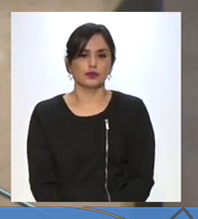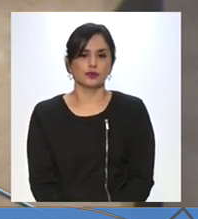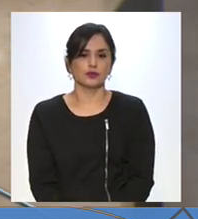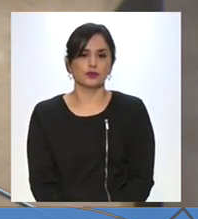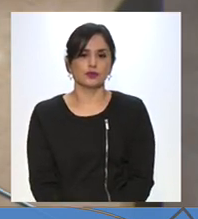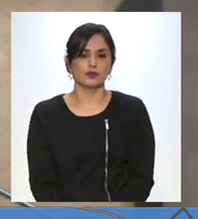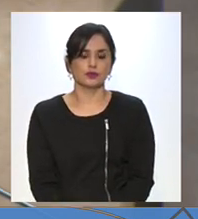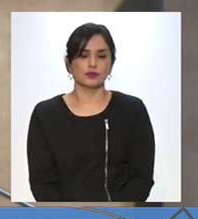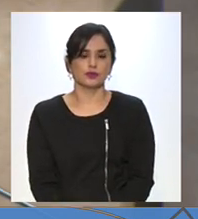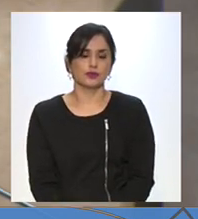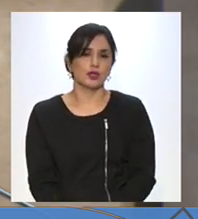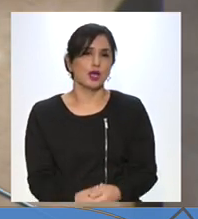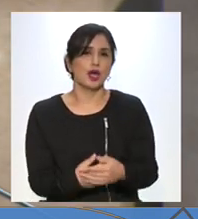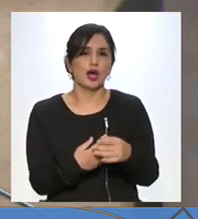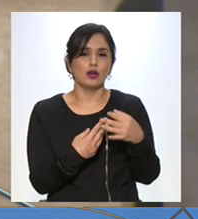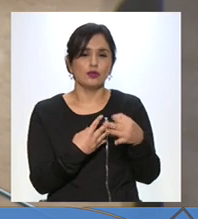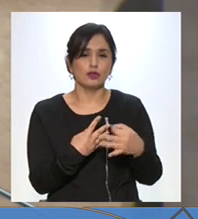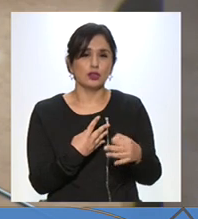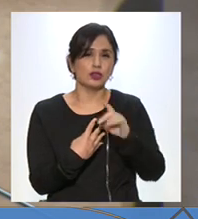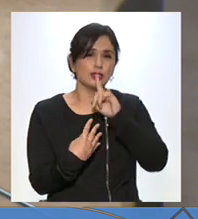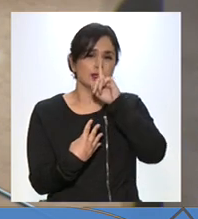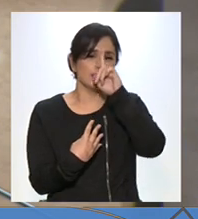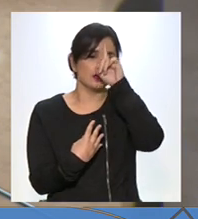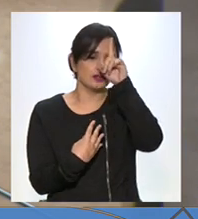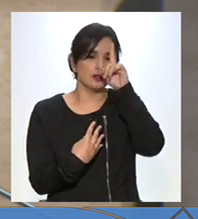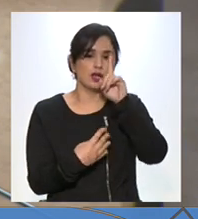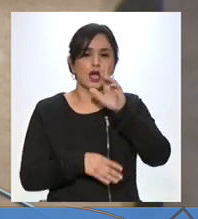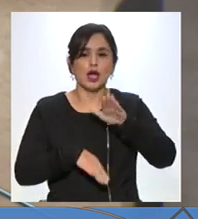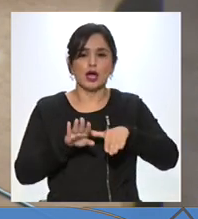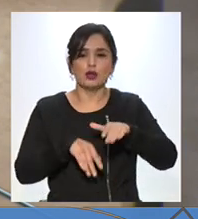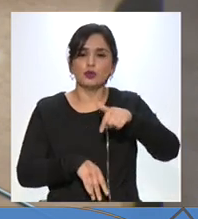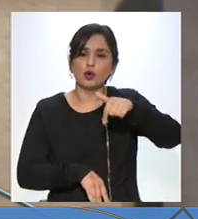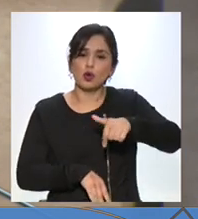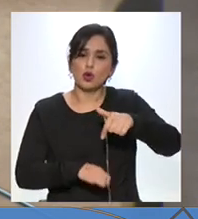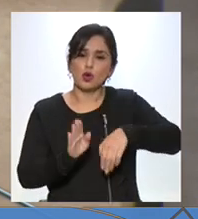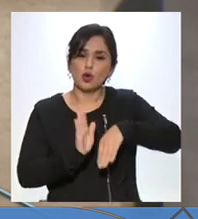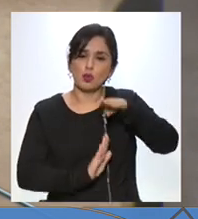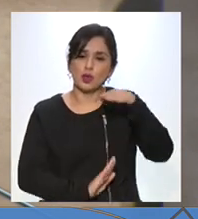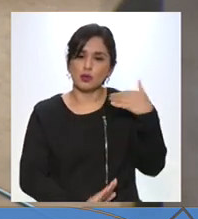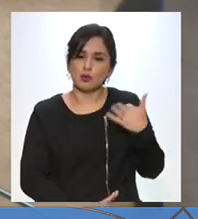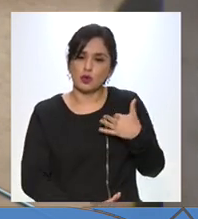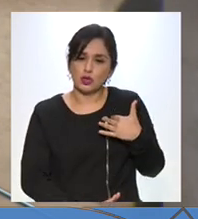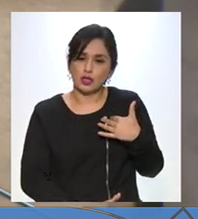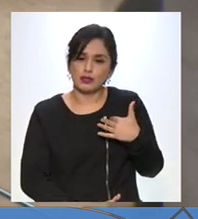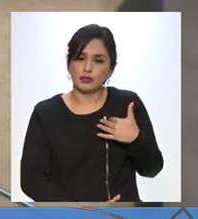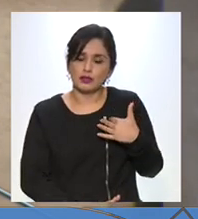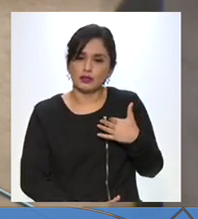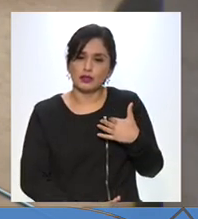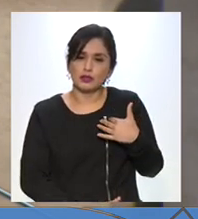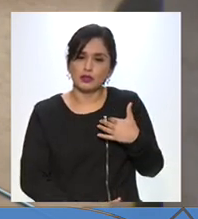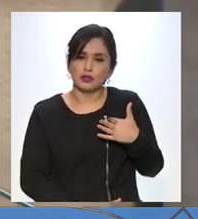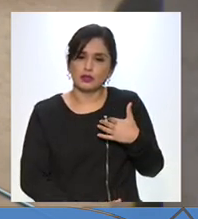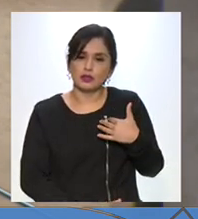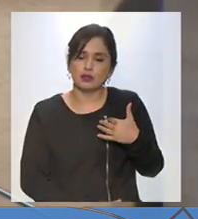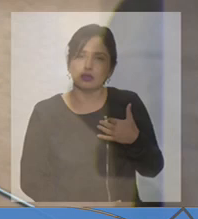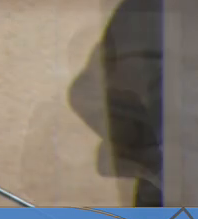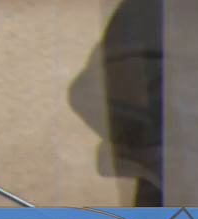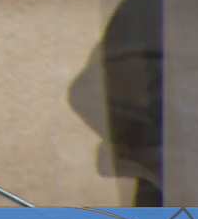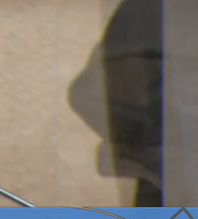determinantes tradicionales. Probablemente hoy día lo más importante es ir entregando un horizonte